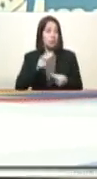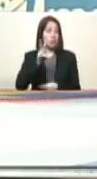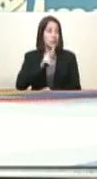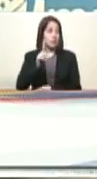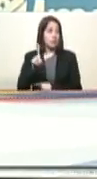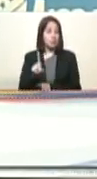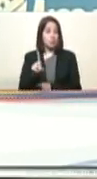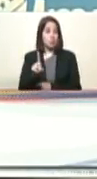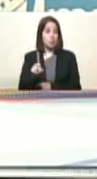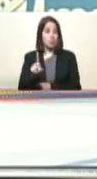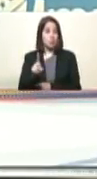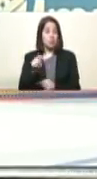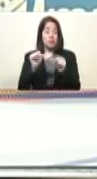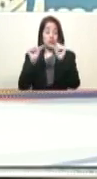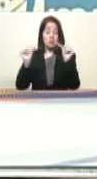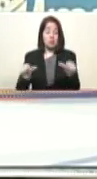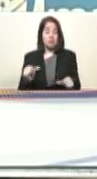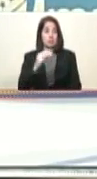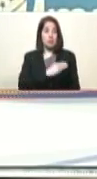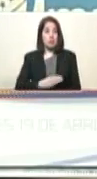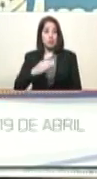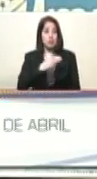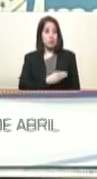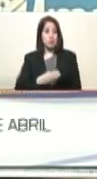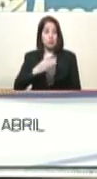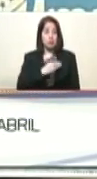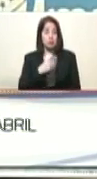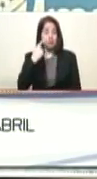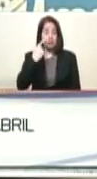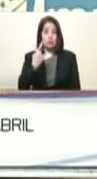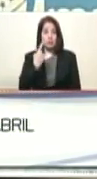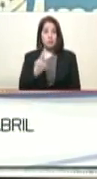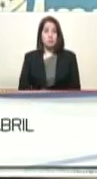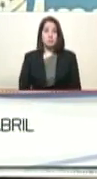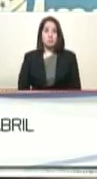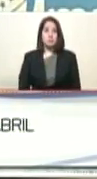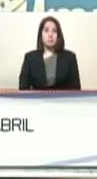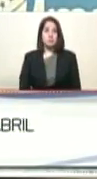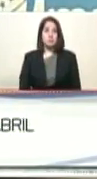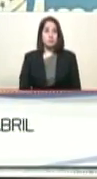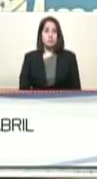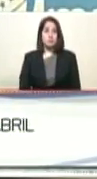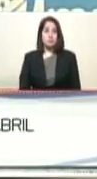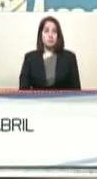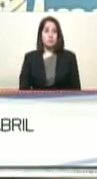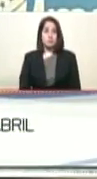socialista de misiones y grandes misiones. Bueno, por aquí también,